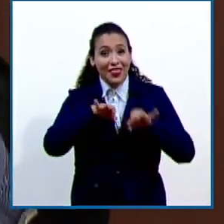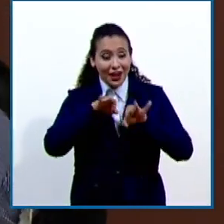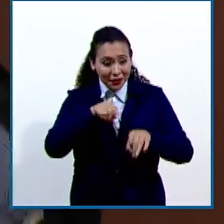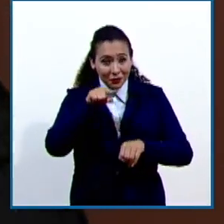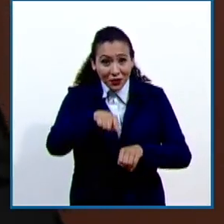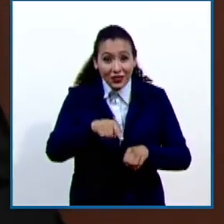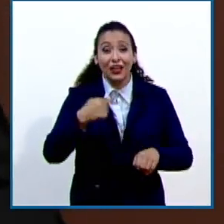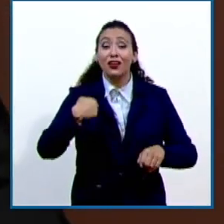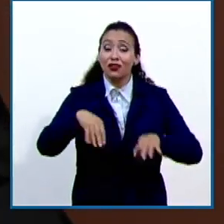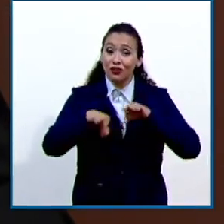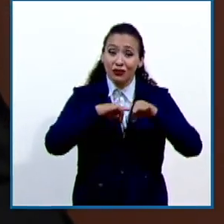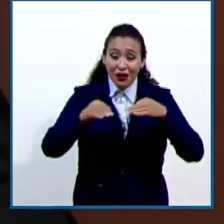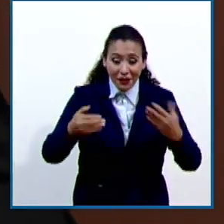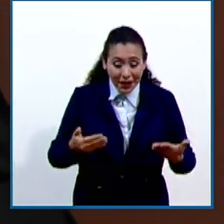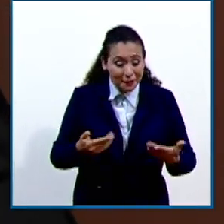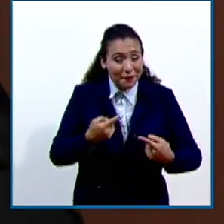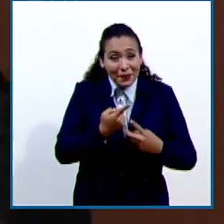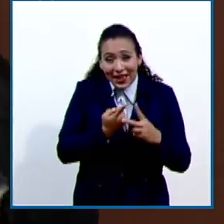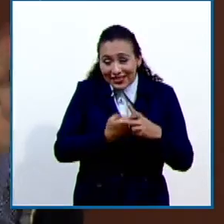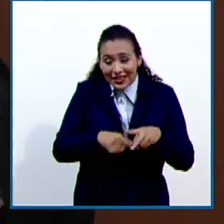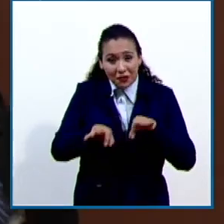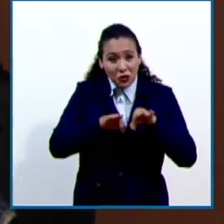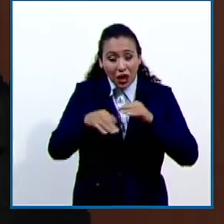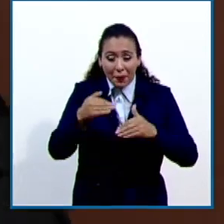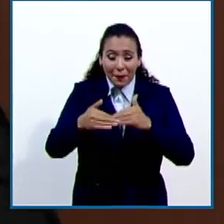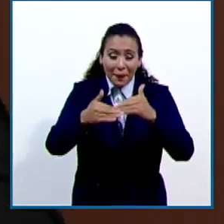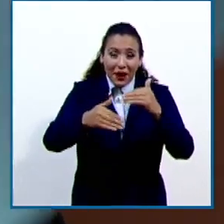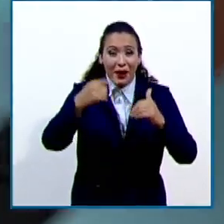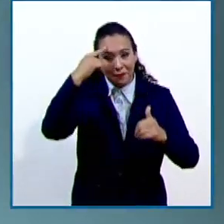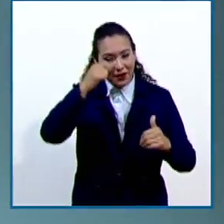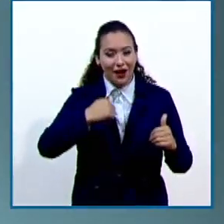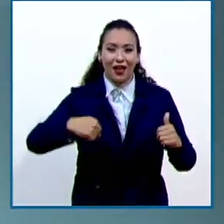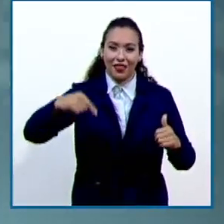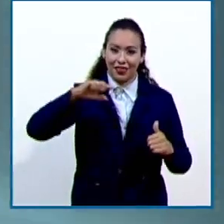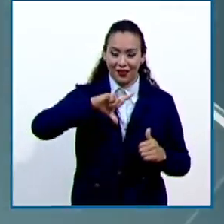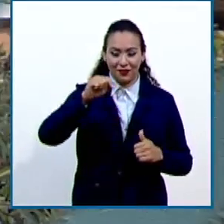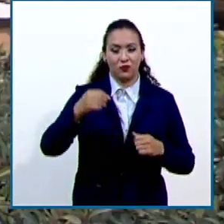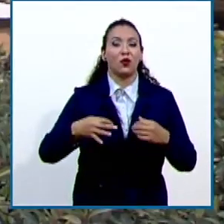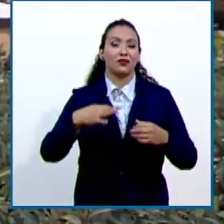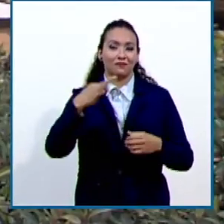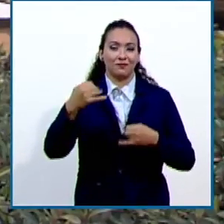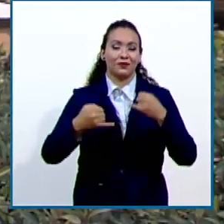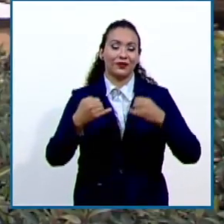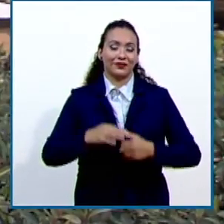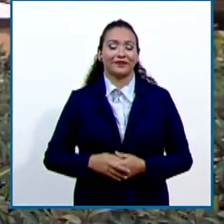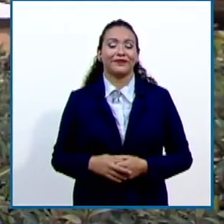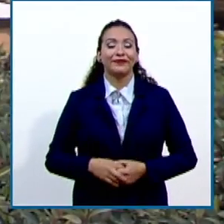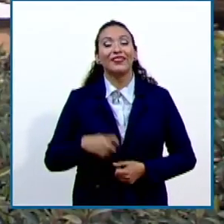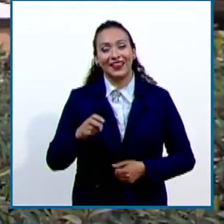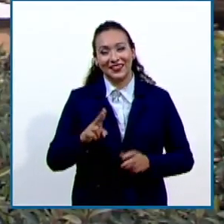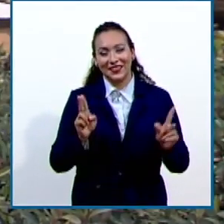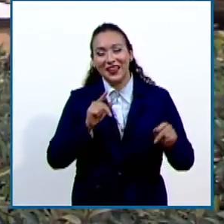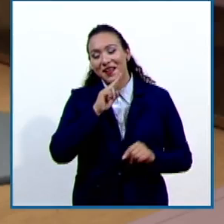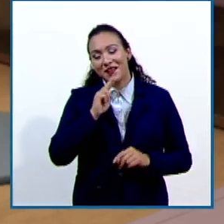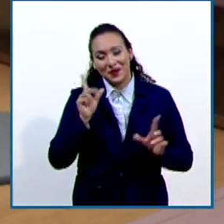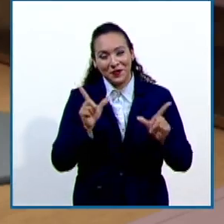ahí saltamos para acá. No hay esa separación. Es el reporte que les tenemos.